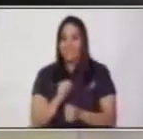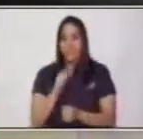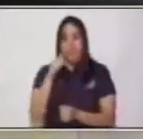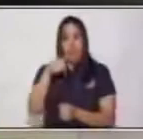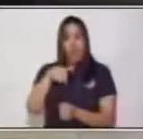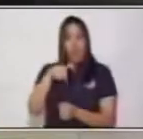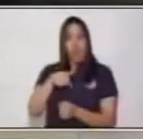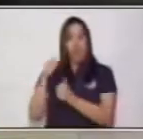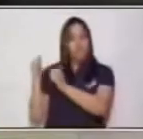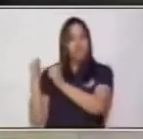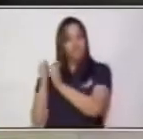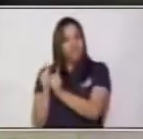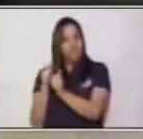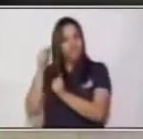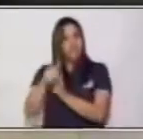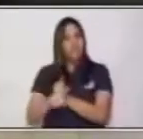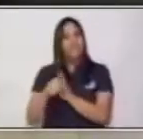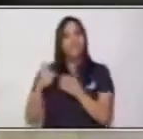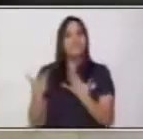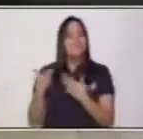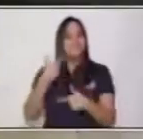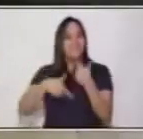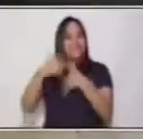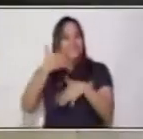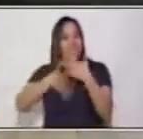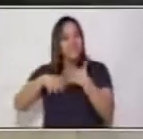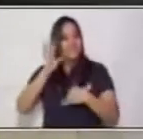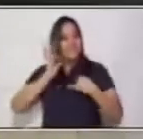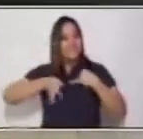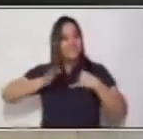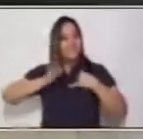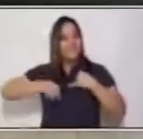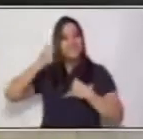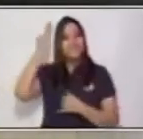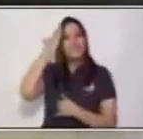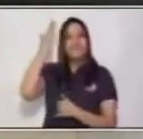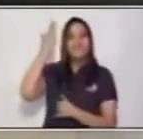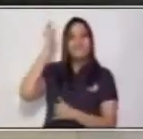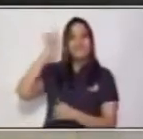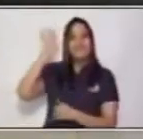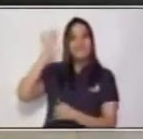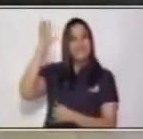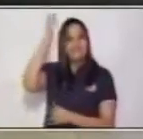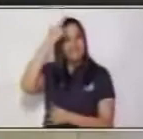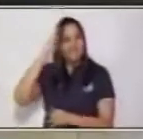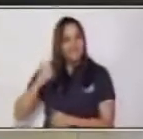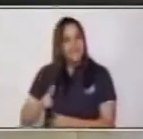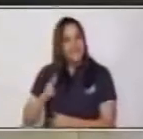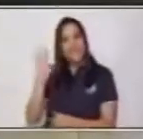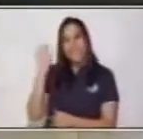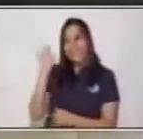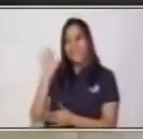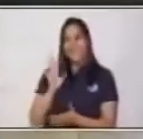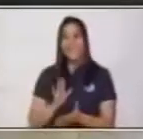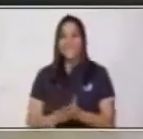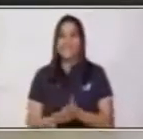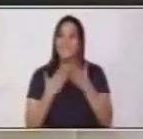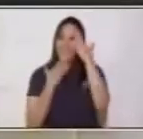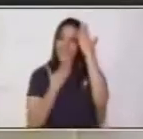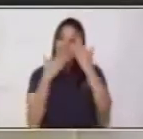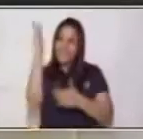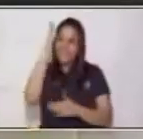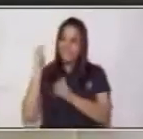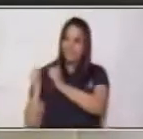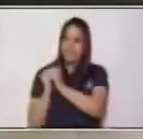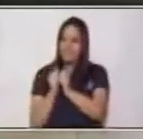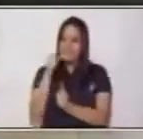ocasión nos acompaña, en el lenguaje de señas, un saludo especial a nuestra querida amiga Lourdes. Gracias, Lourdes, por estar